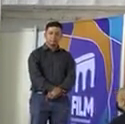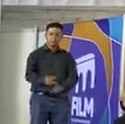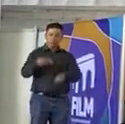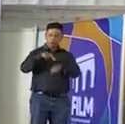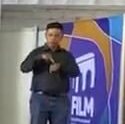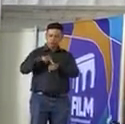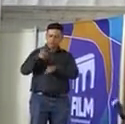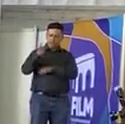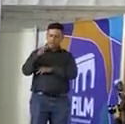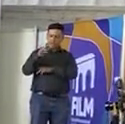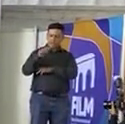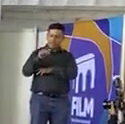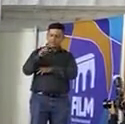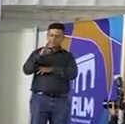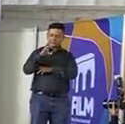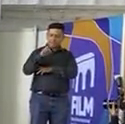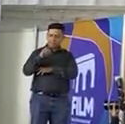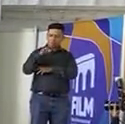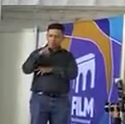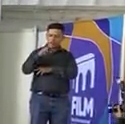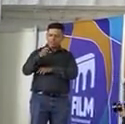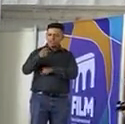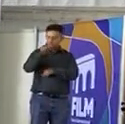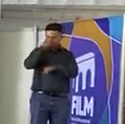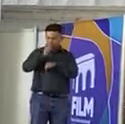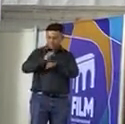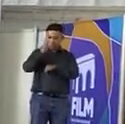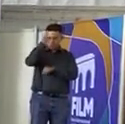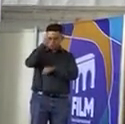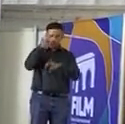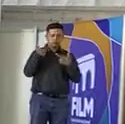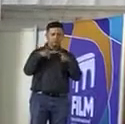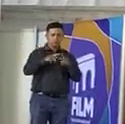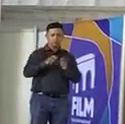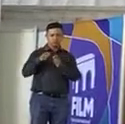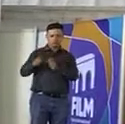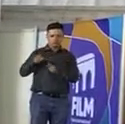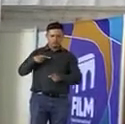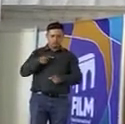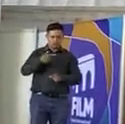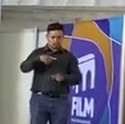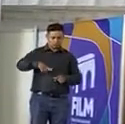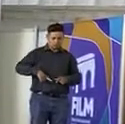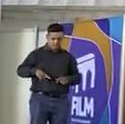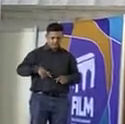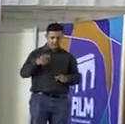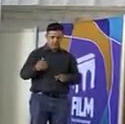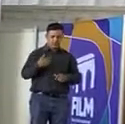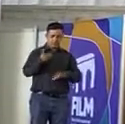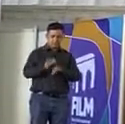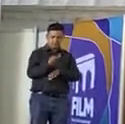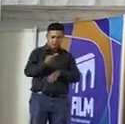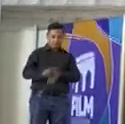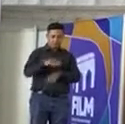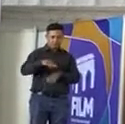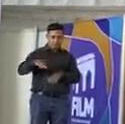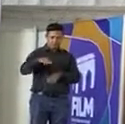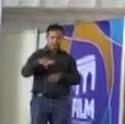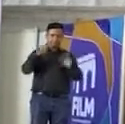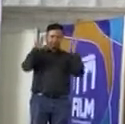Doctora Gabriela Desiré Molina Aguilar, secretaria de Cultura y representante del gobernador del estado de Michoacán.